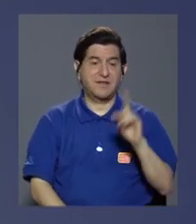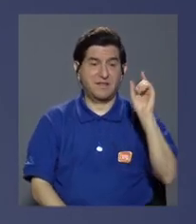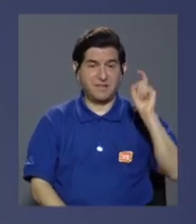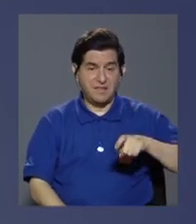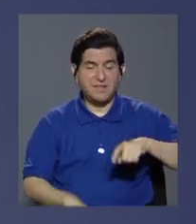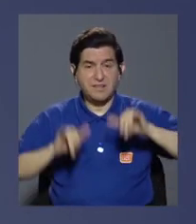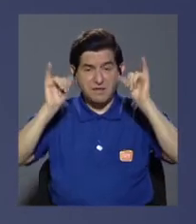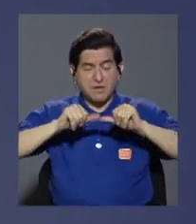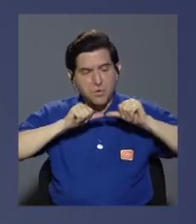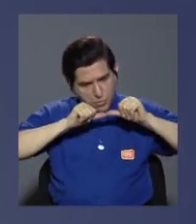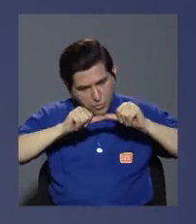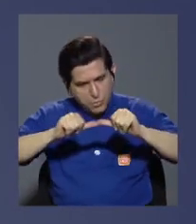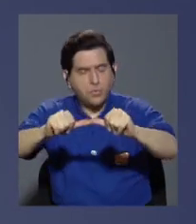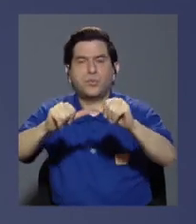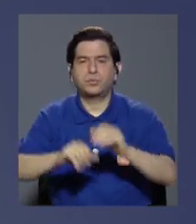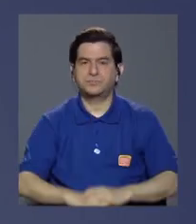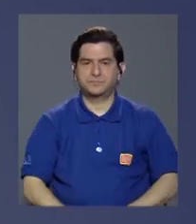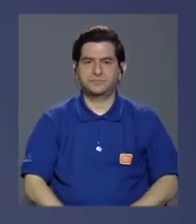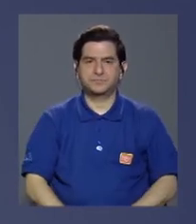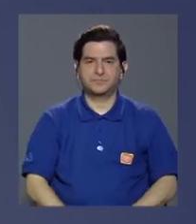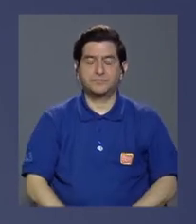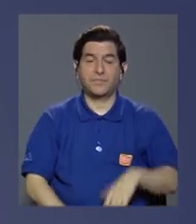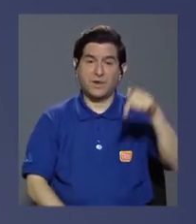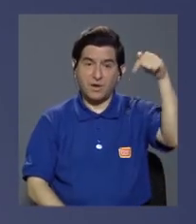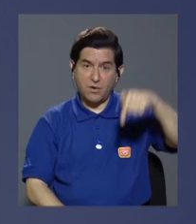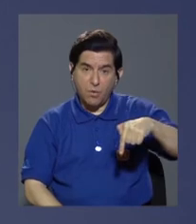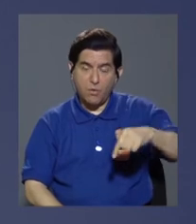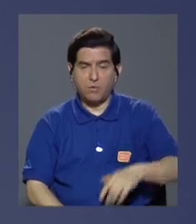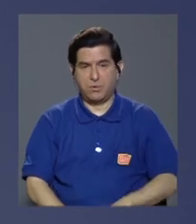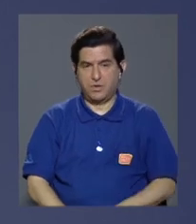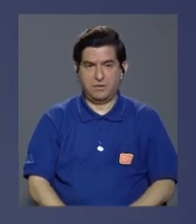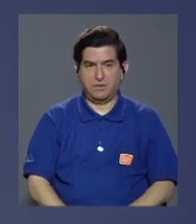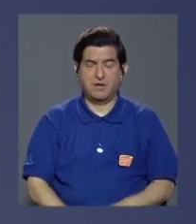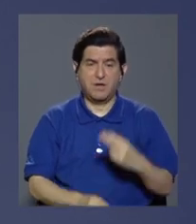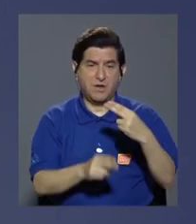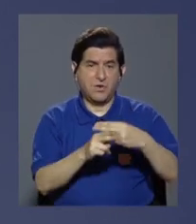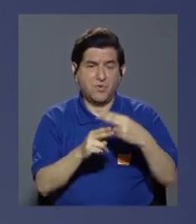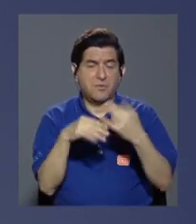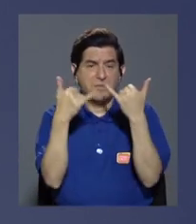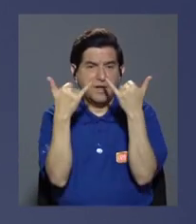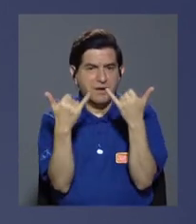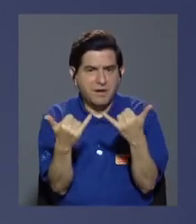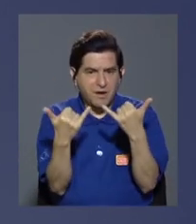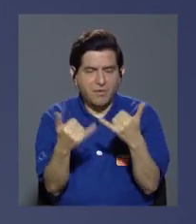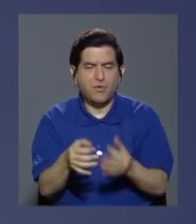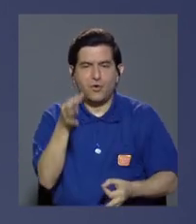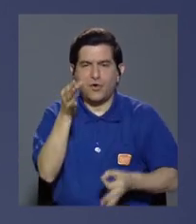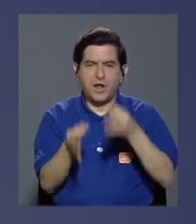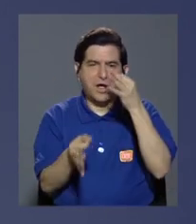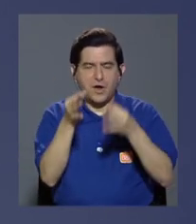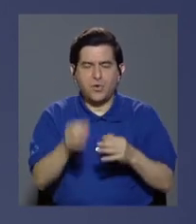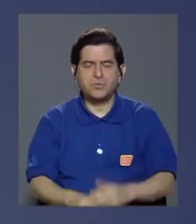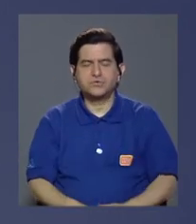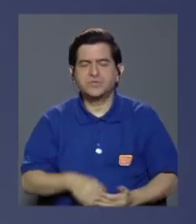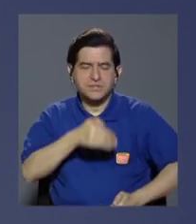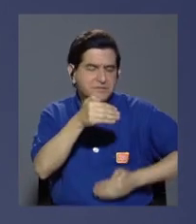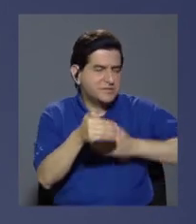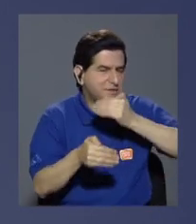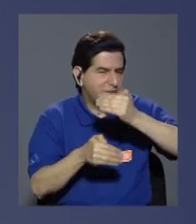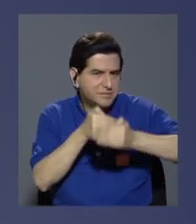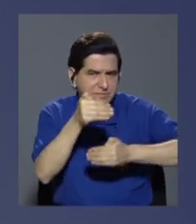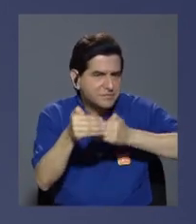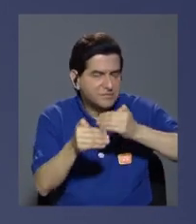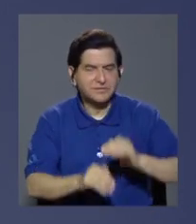sostenerse con el tiempo y que hoy mediante lo que se llama en este caso la justicia transicional